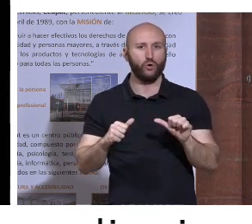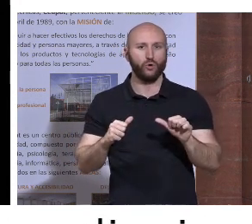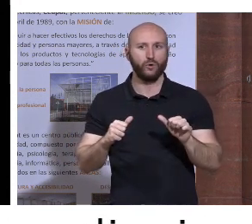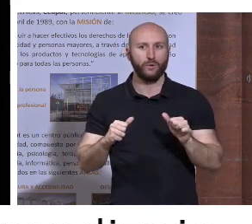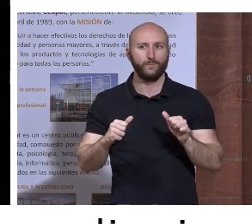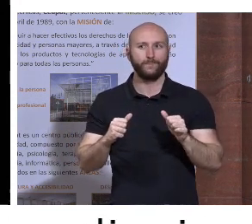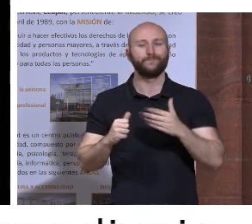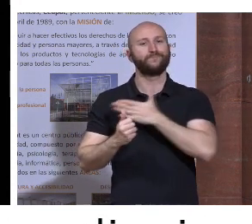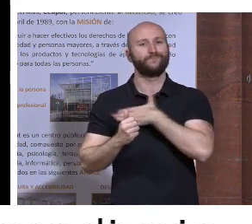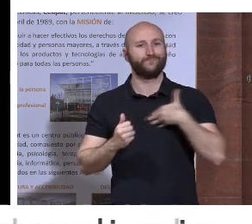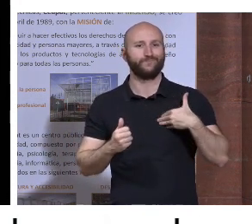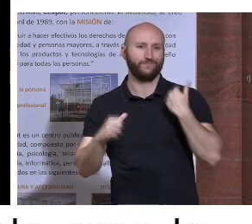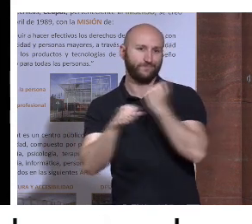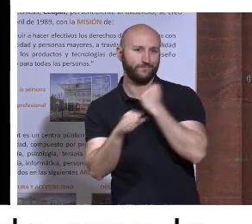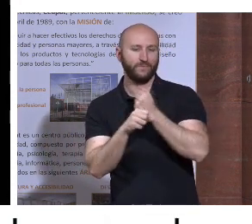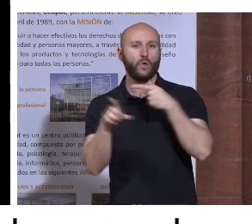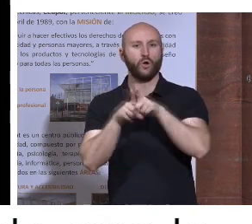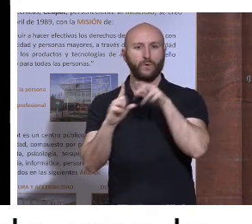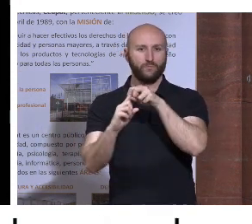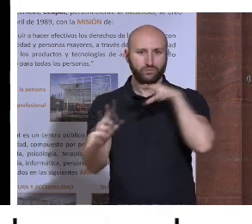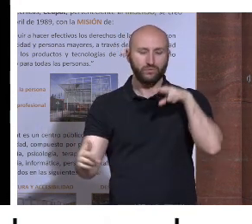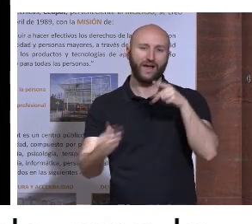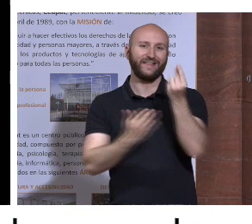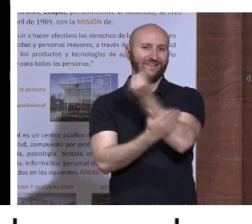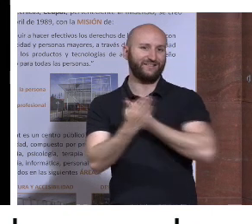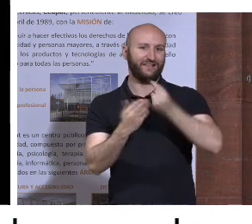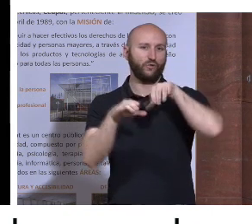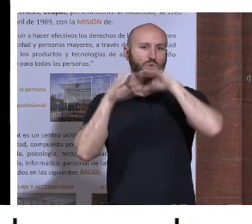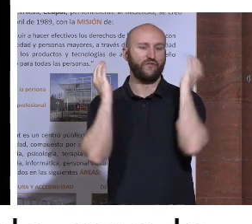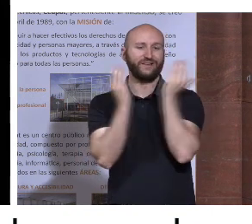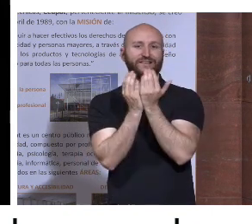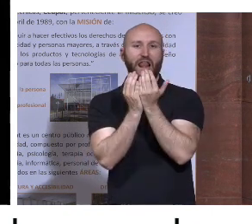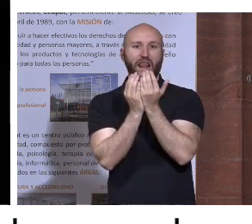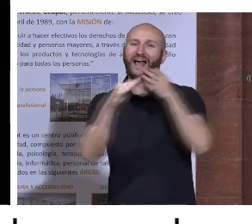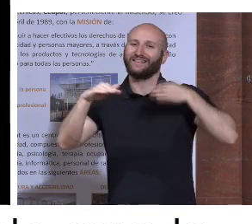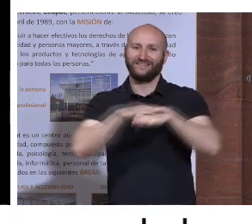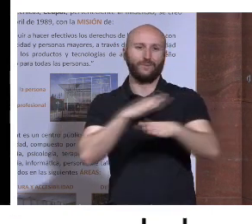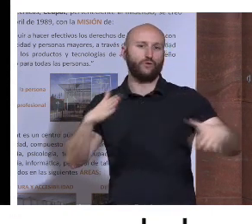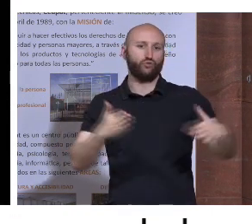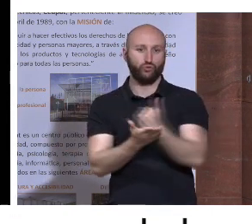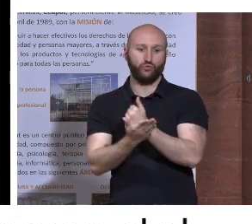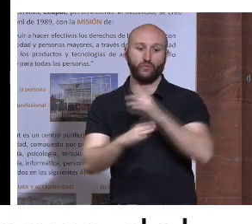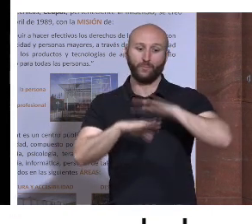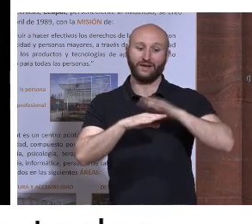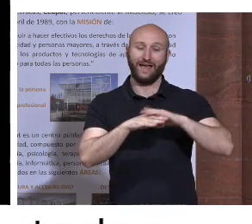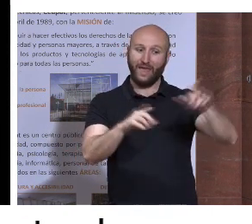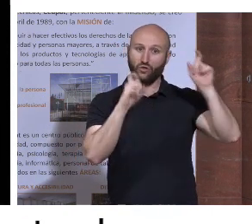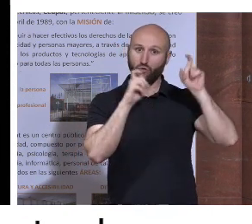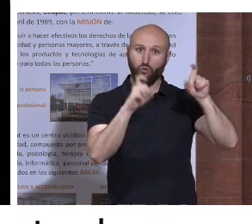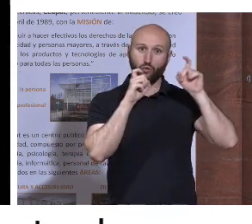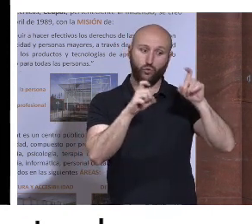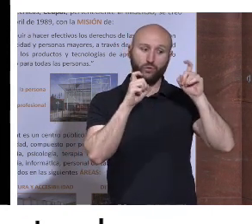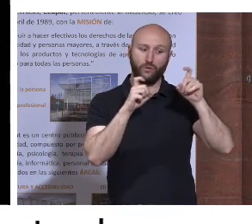que lo que trata de trabajar es ese enfoque del diseño universal, el diseño para todos, para que dentro de la educación sepamos,